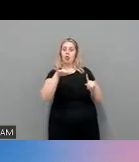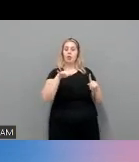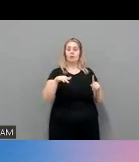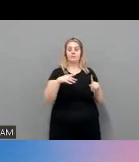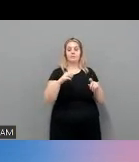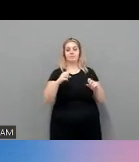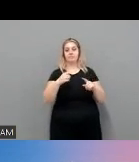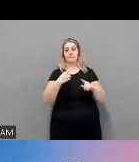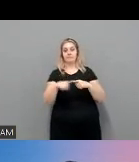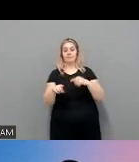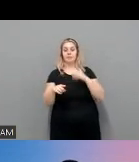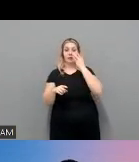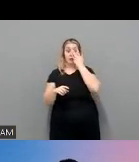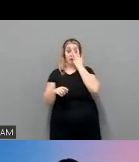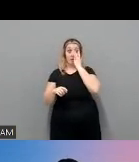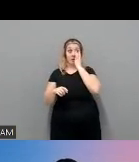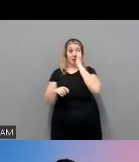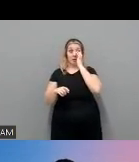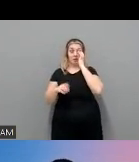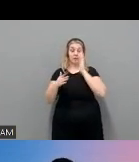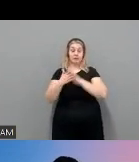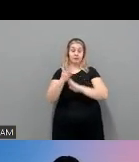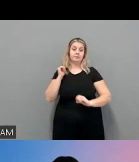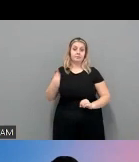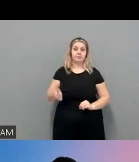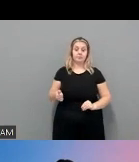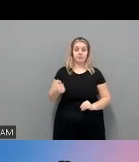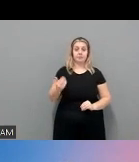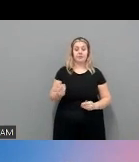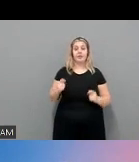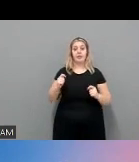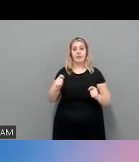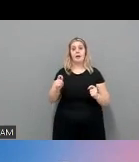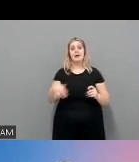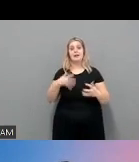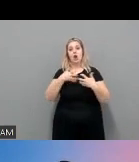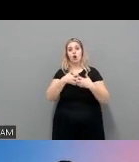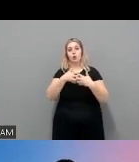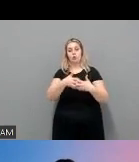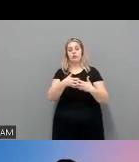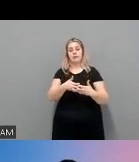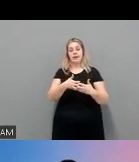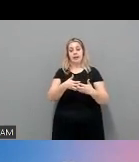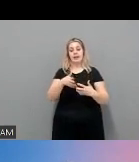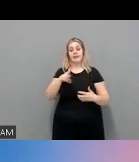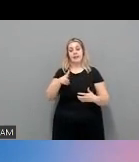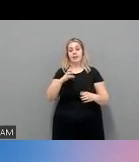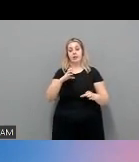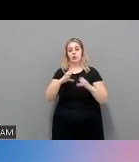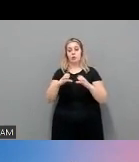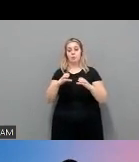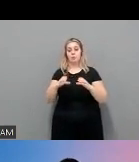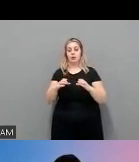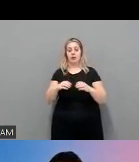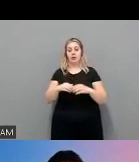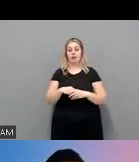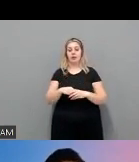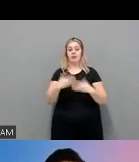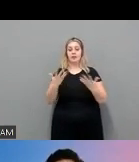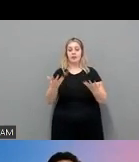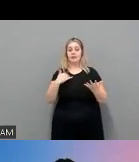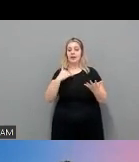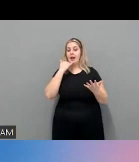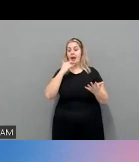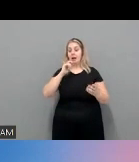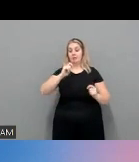desde diferentes disciplinas, enriqueciendo y, por supuesto, luchando contra el derecho a la comunicación de las personas, así que es algo que a